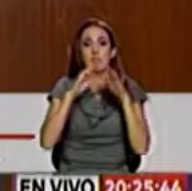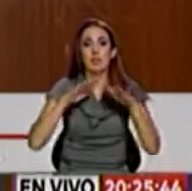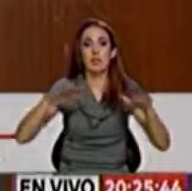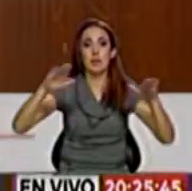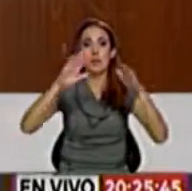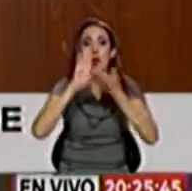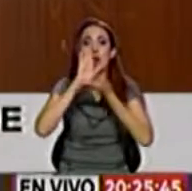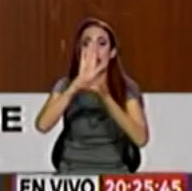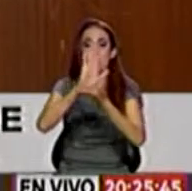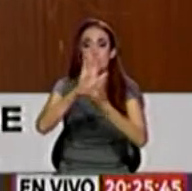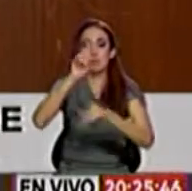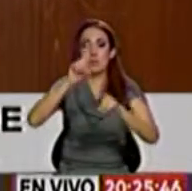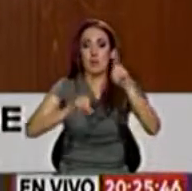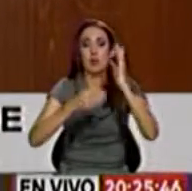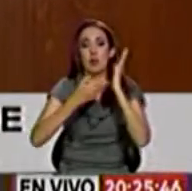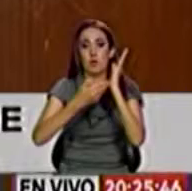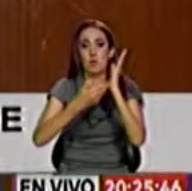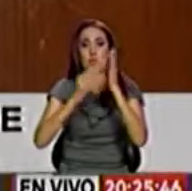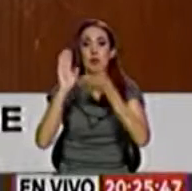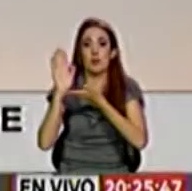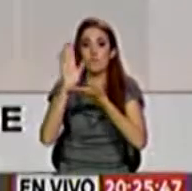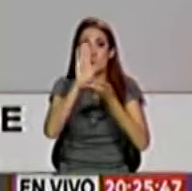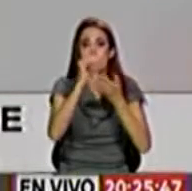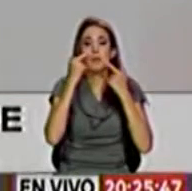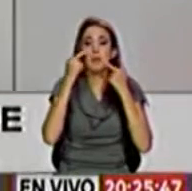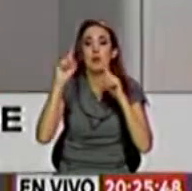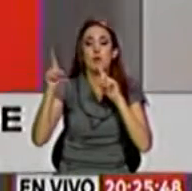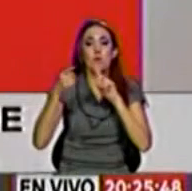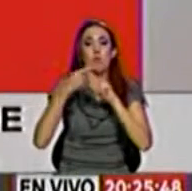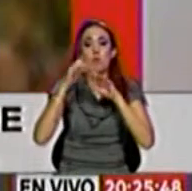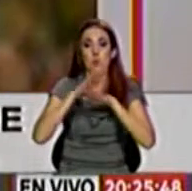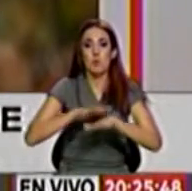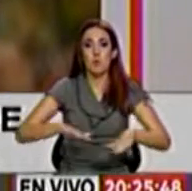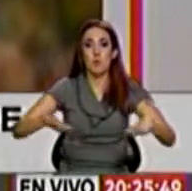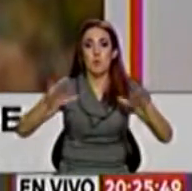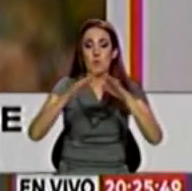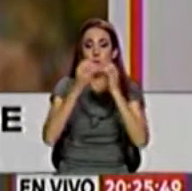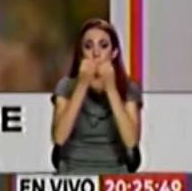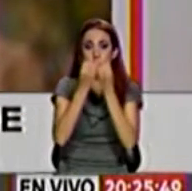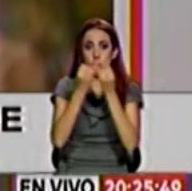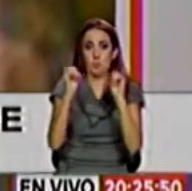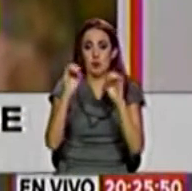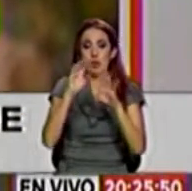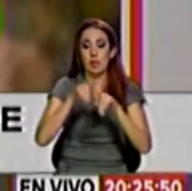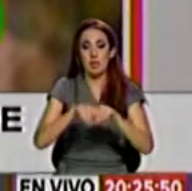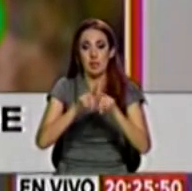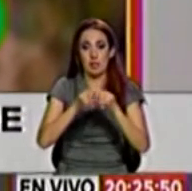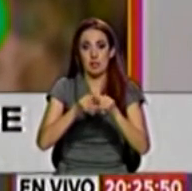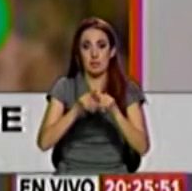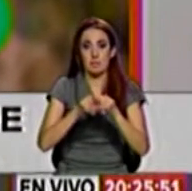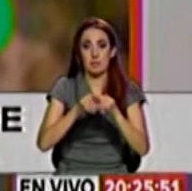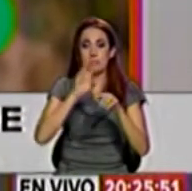promueve varias modalidades de afiliación para este sector. La primera, bajo relación de dependencia. La aportación será